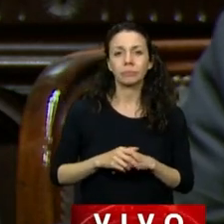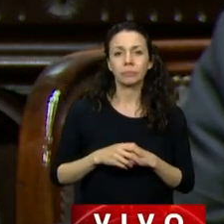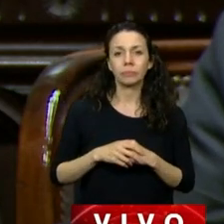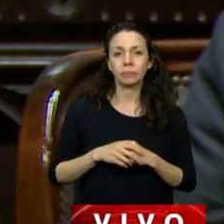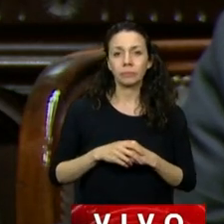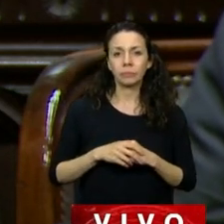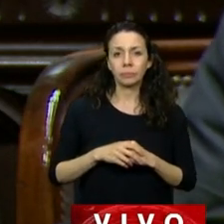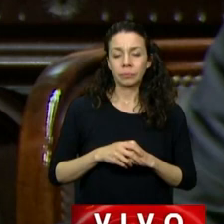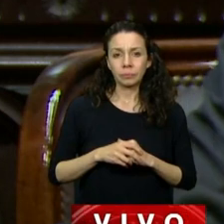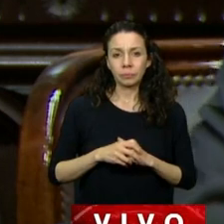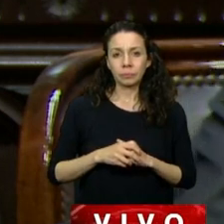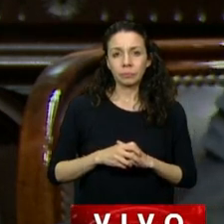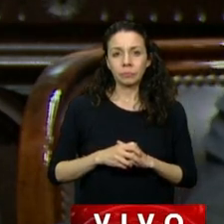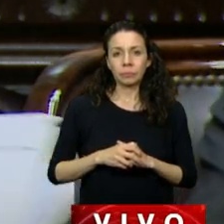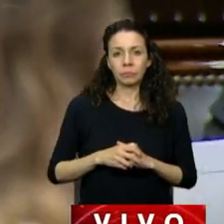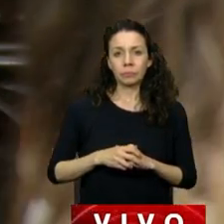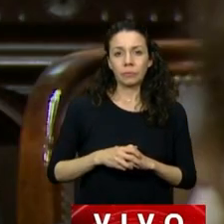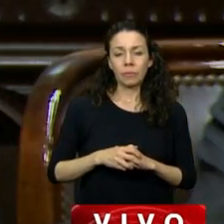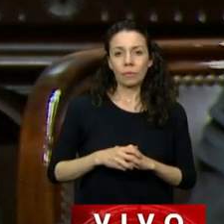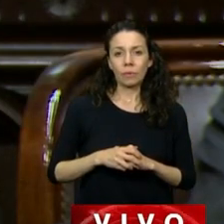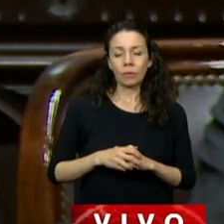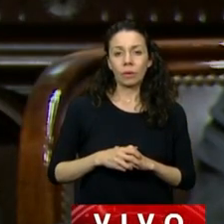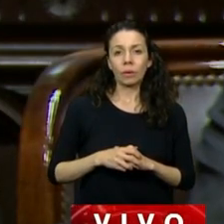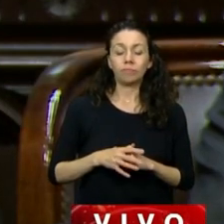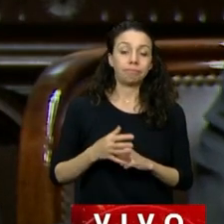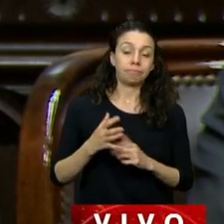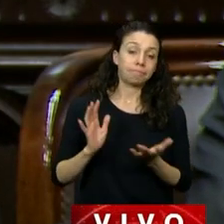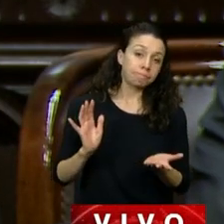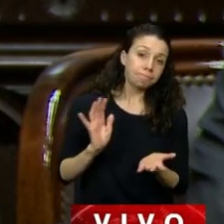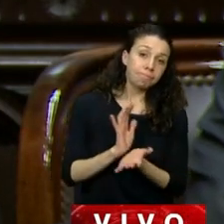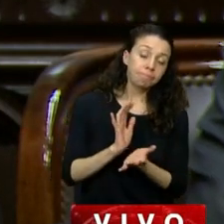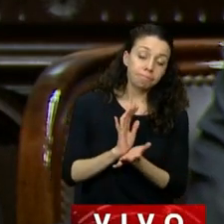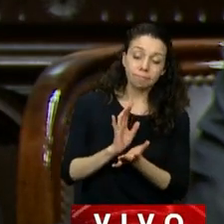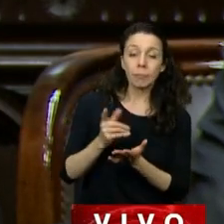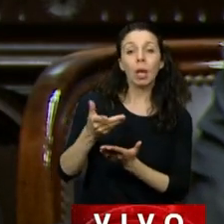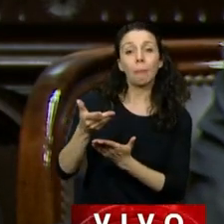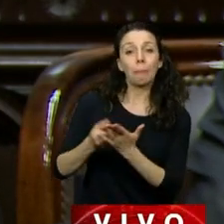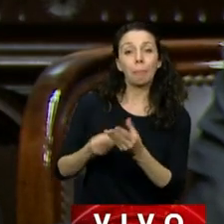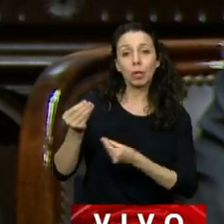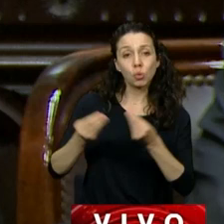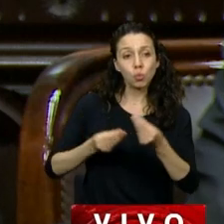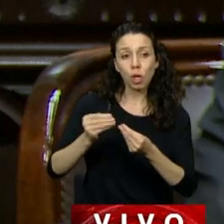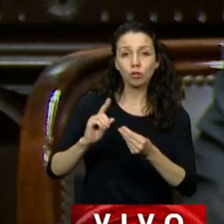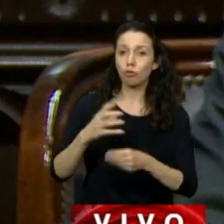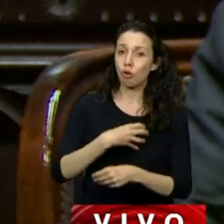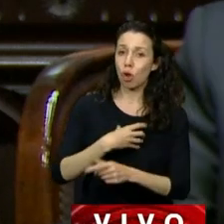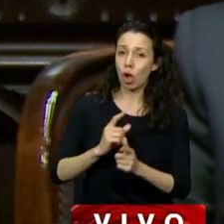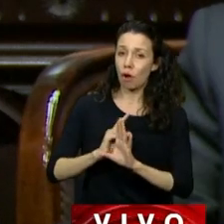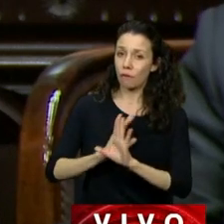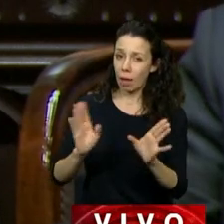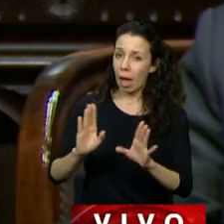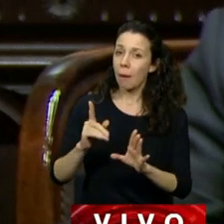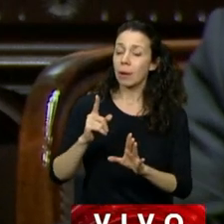En síntesis, no es tan confiable ni podemos decir que sea un buen presupuesto. Eso sí, peor que eso es no tener